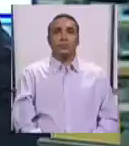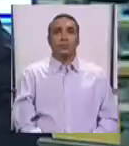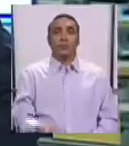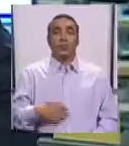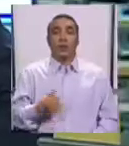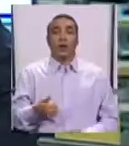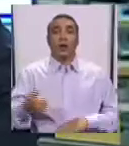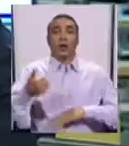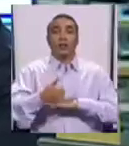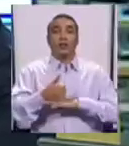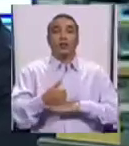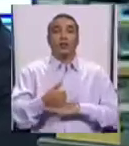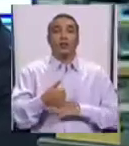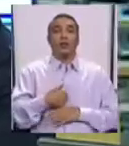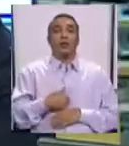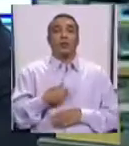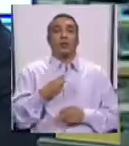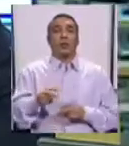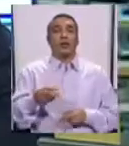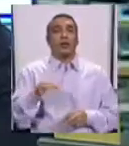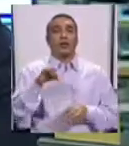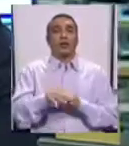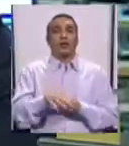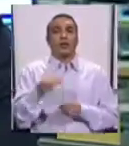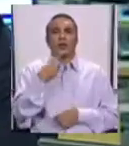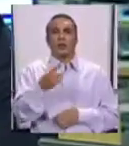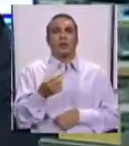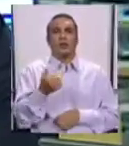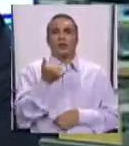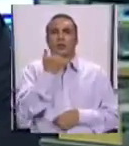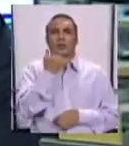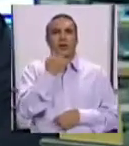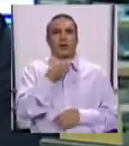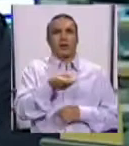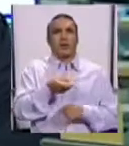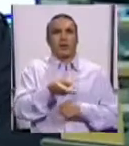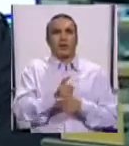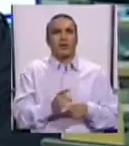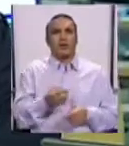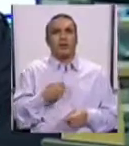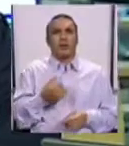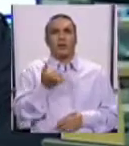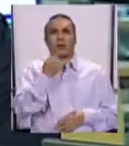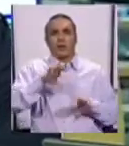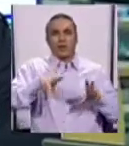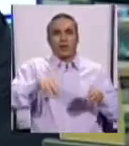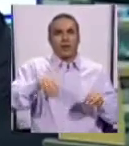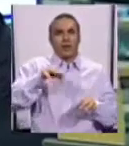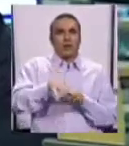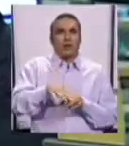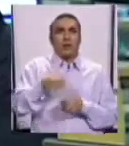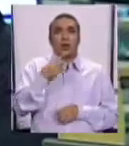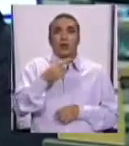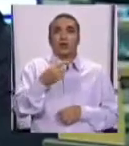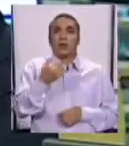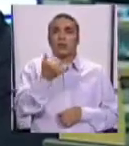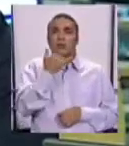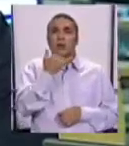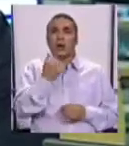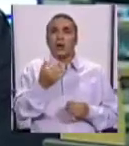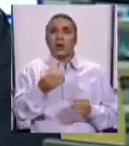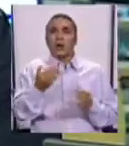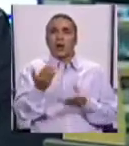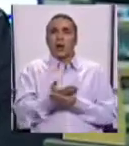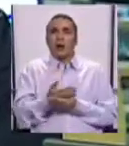Las autoridades del Tribunal Supremo Electoral califican de absurdas las denuncias de fraude en la segunda vuelta. Aseguran que las supuestas inconsistencias en las